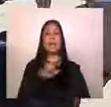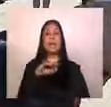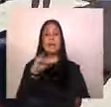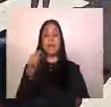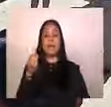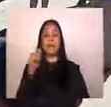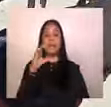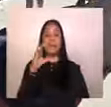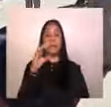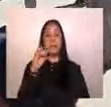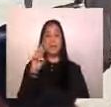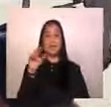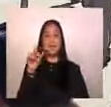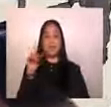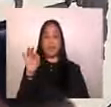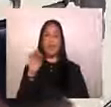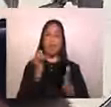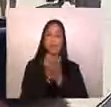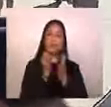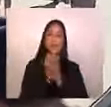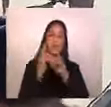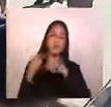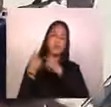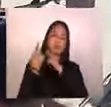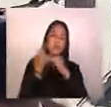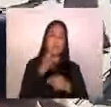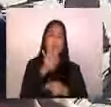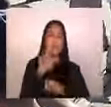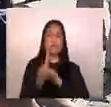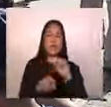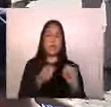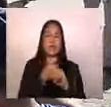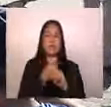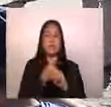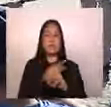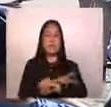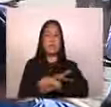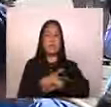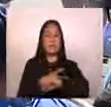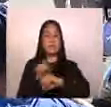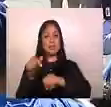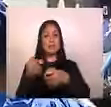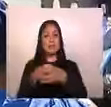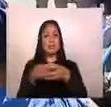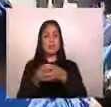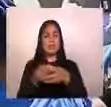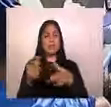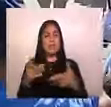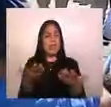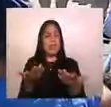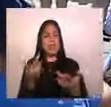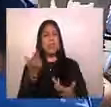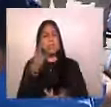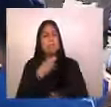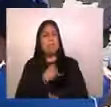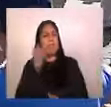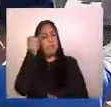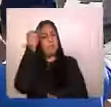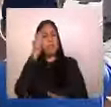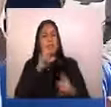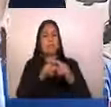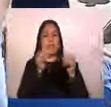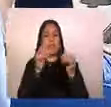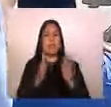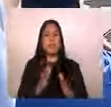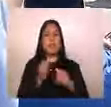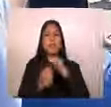Decorado, institución con 41 años de historia. La banda de guerra surge como inquietud de sus alumnos en el